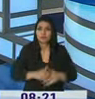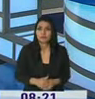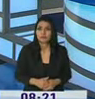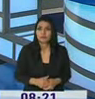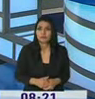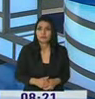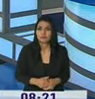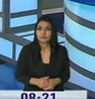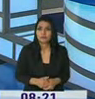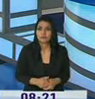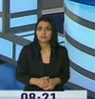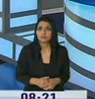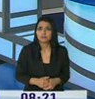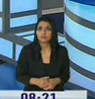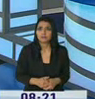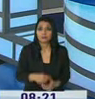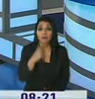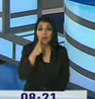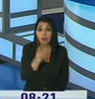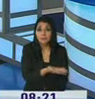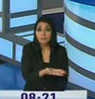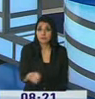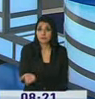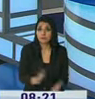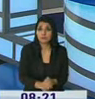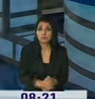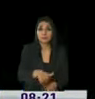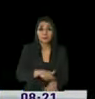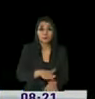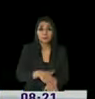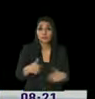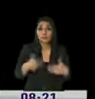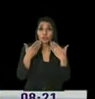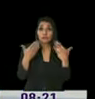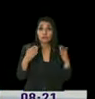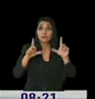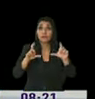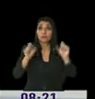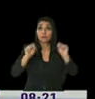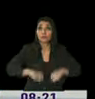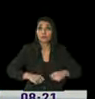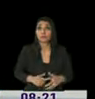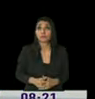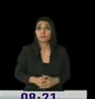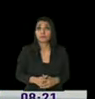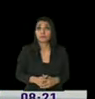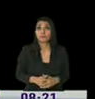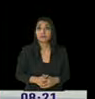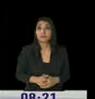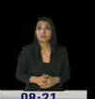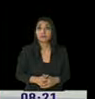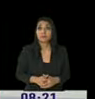ustedes, este es el señor. Lamentable, este es el señor. No sé si tenemos las fotografías. Miren, este es el bus.